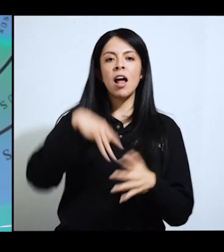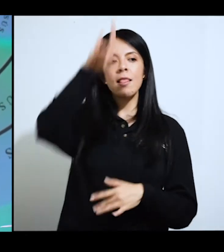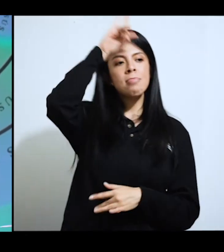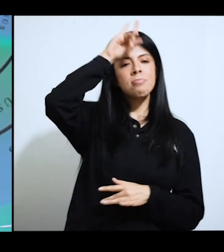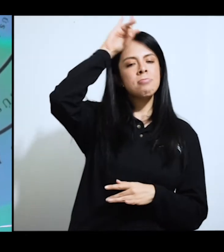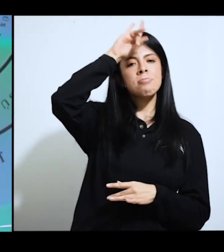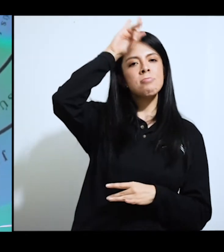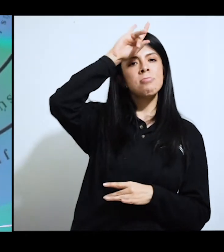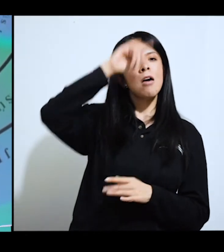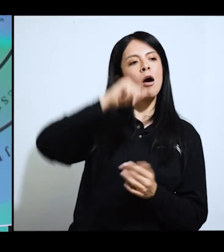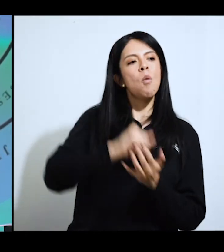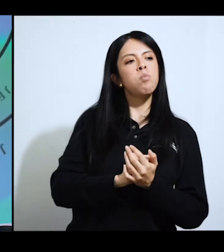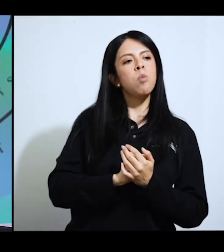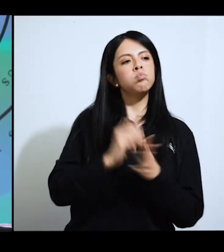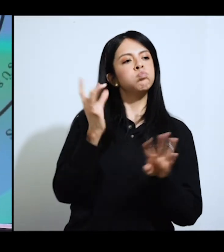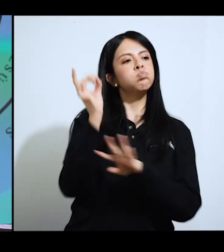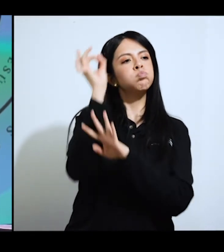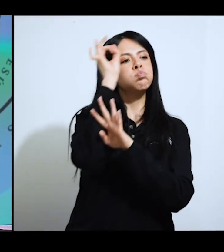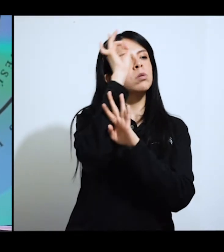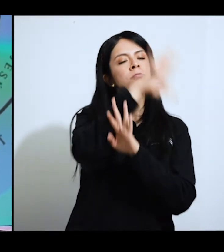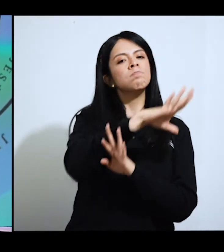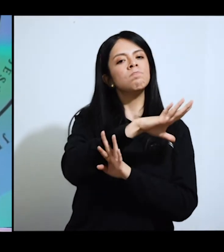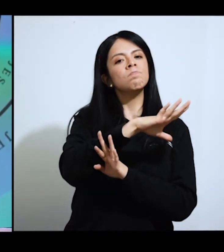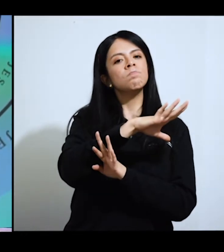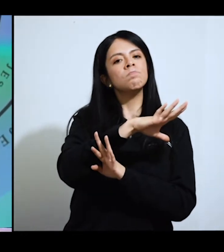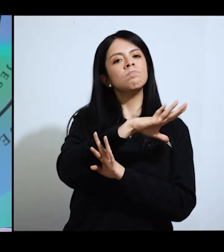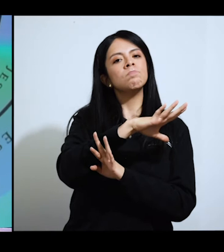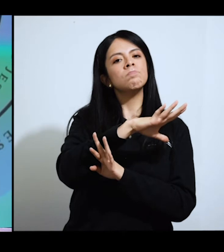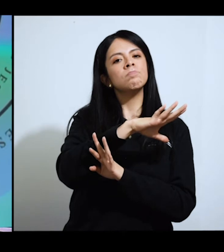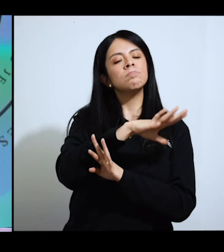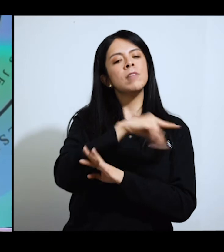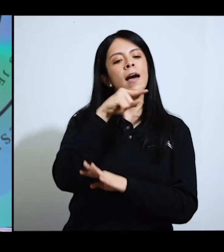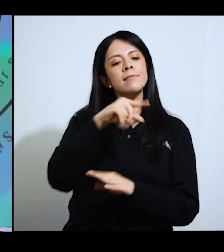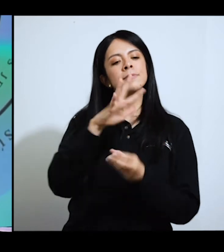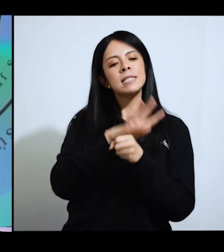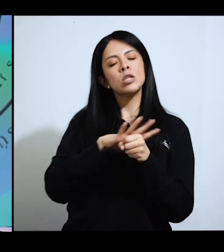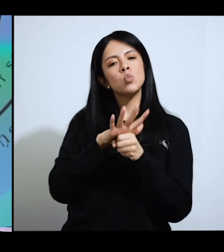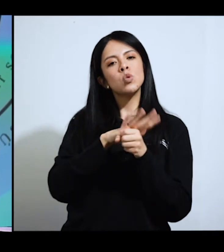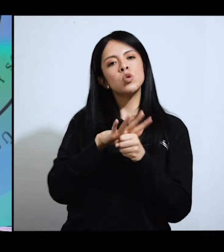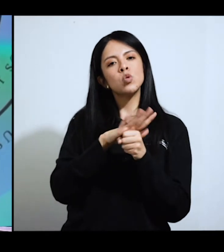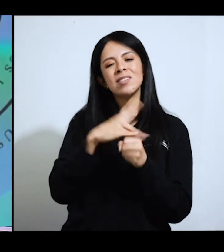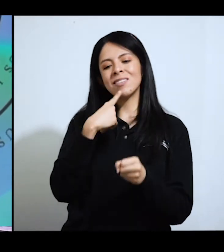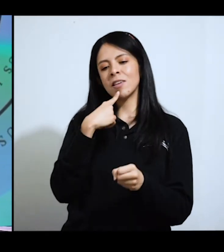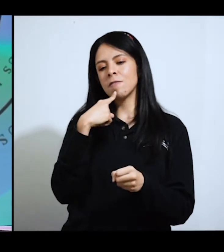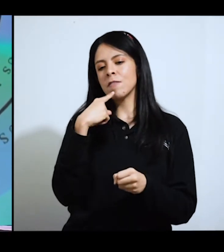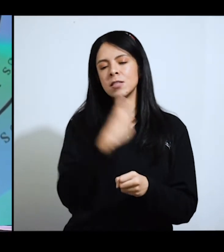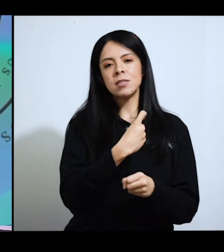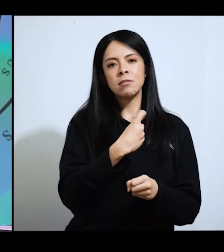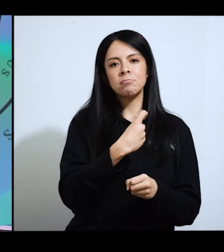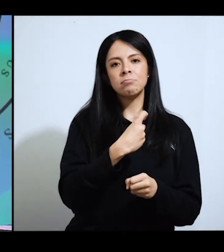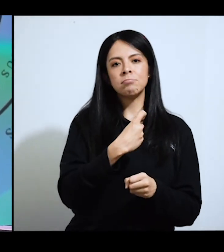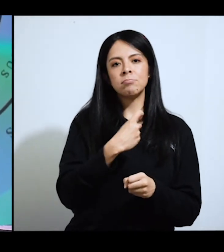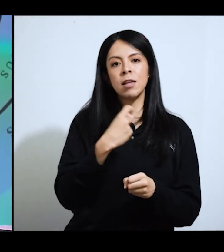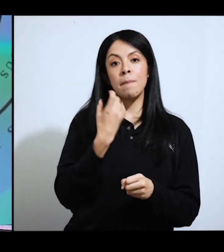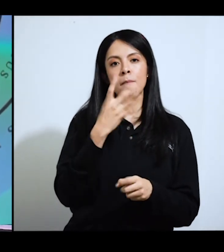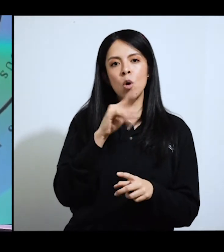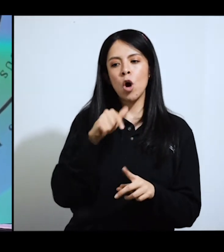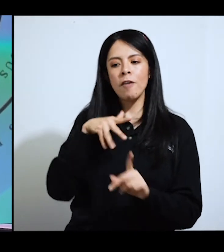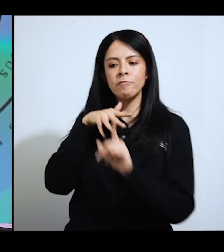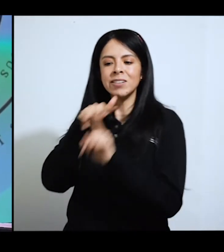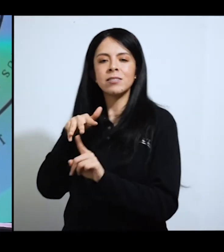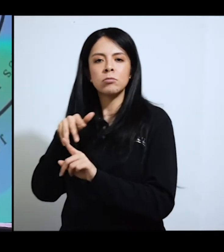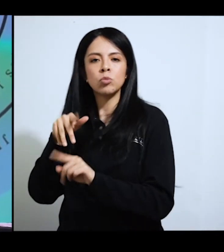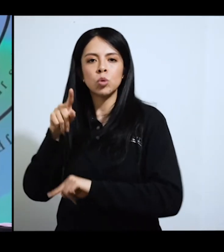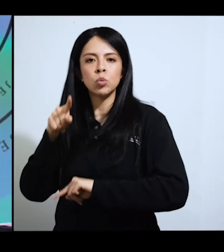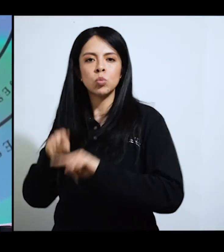que esa situación tan difícil en su vida la derribara. Ella trató de ayudar